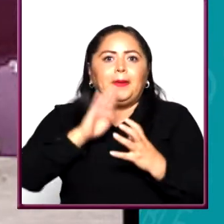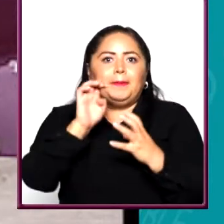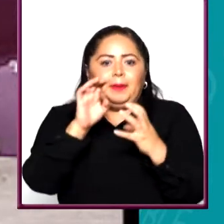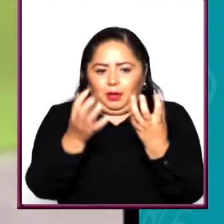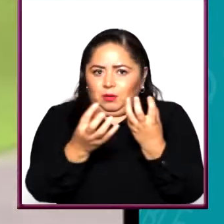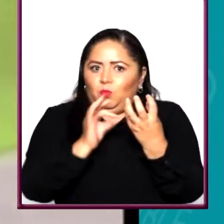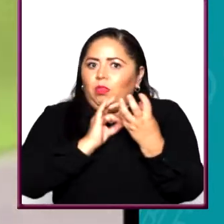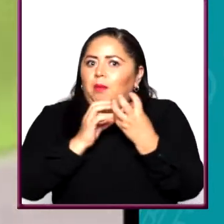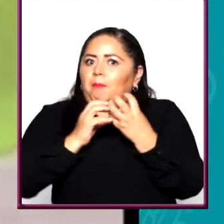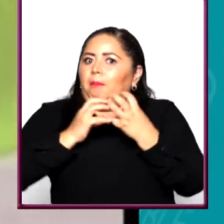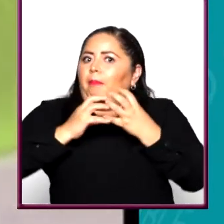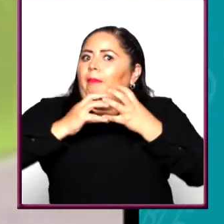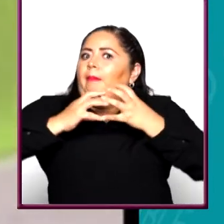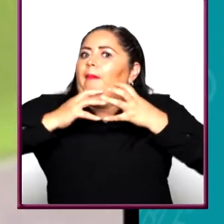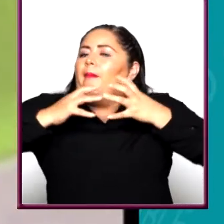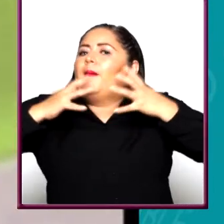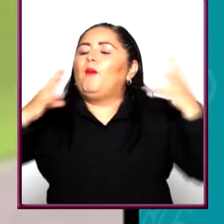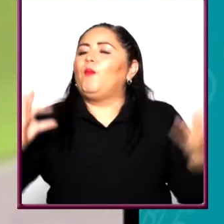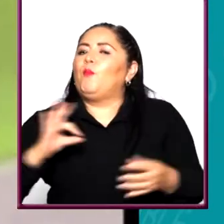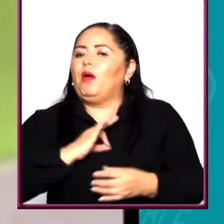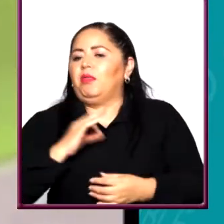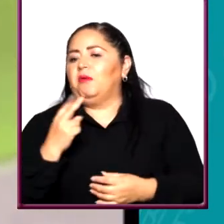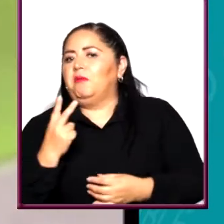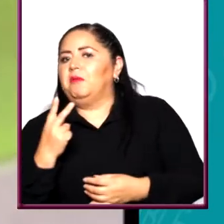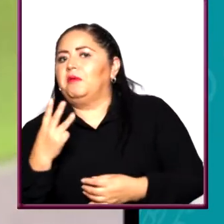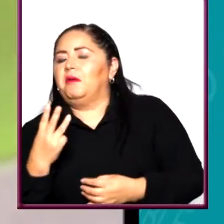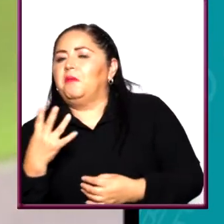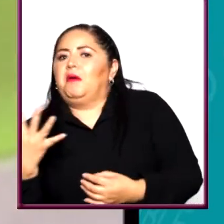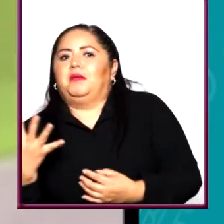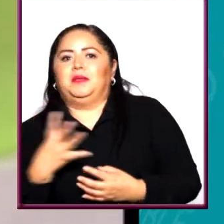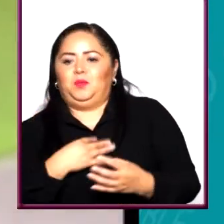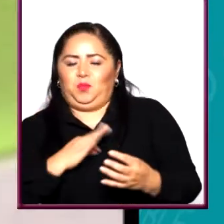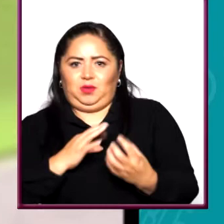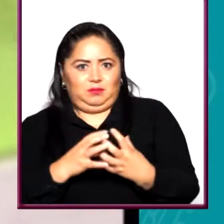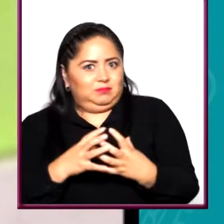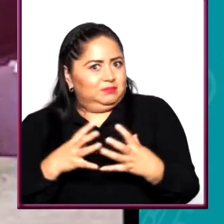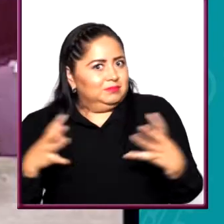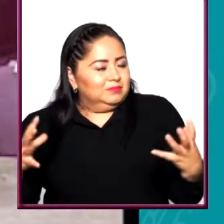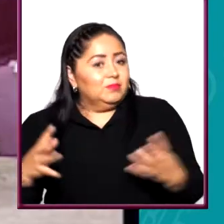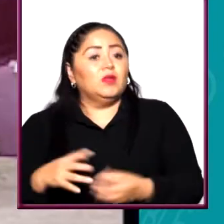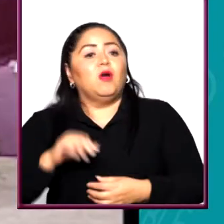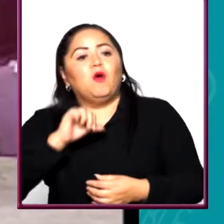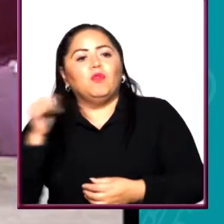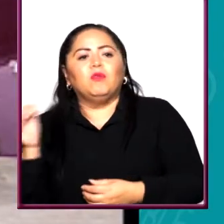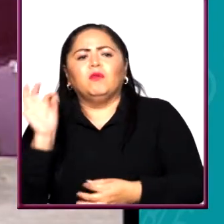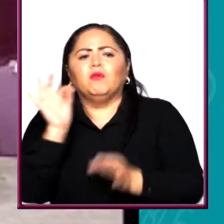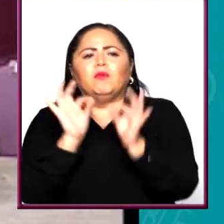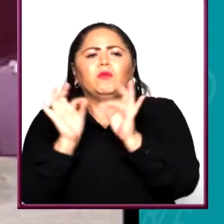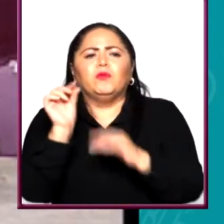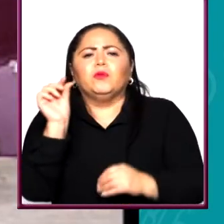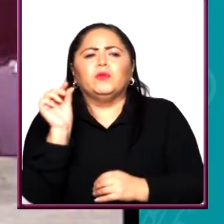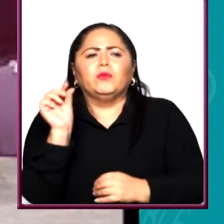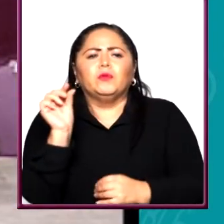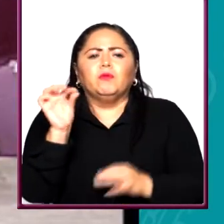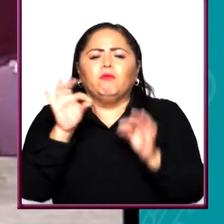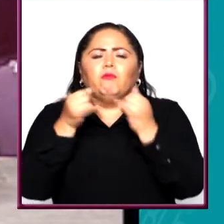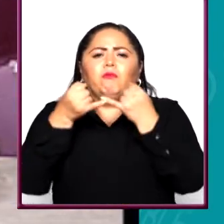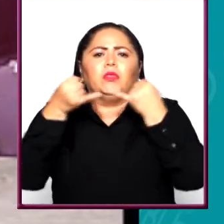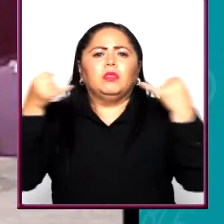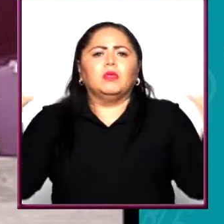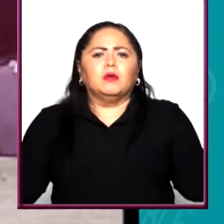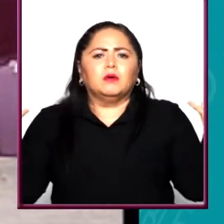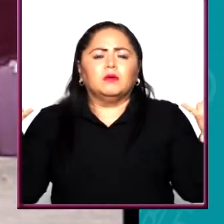crecer un bebé o dos, o tres, o cuatro. Bueno, ahora voy a tomar un fideo.